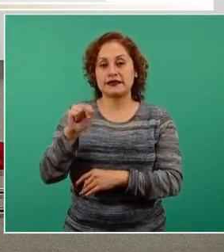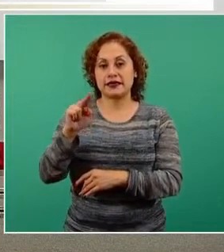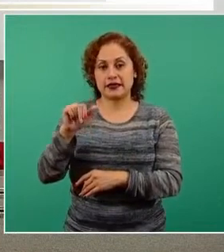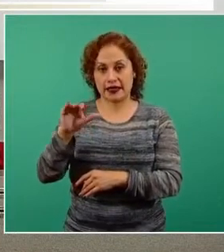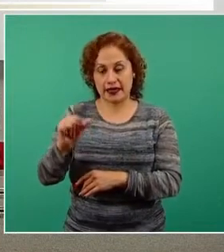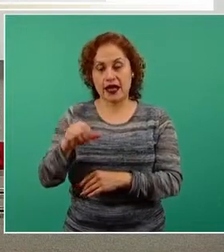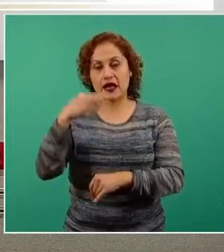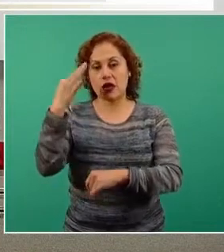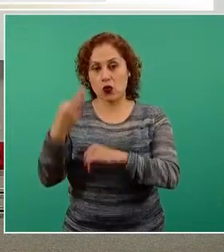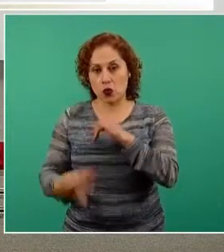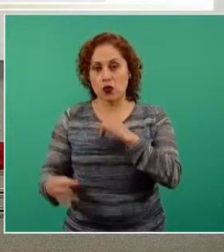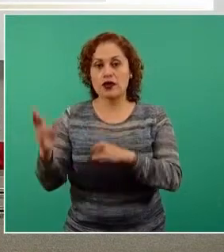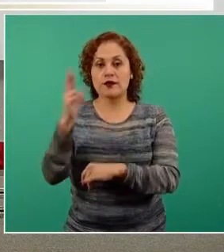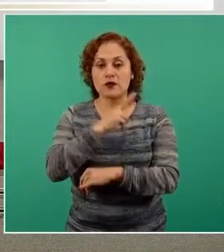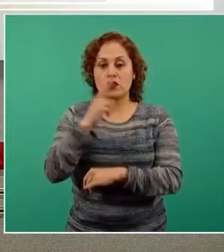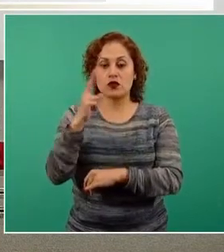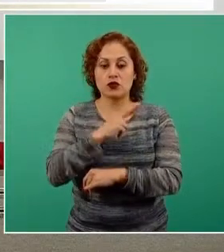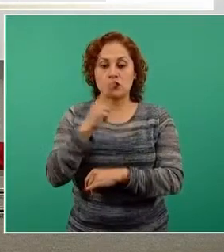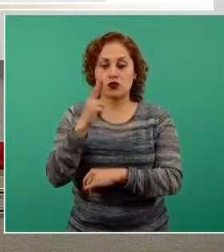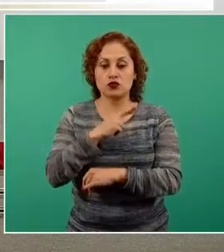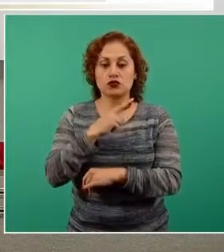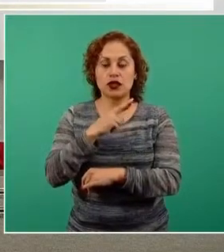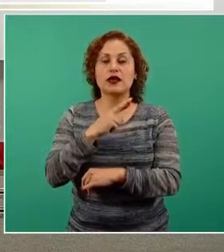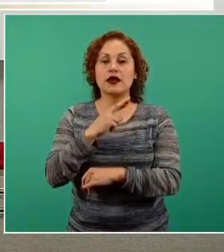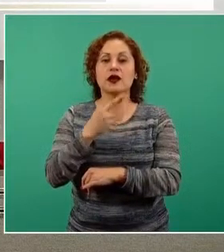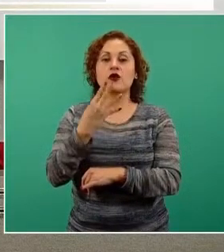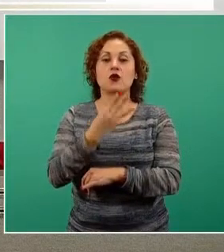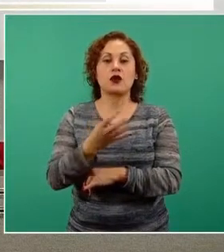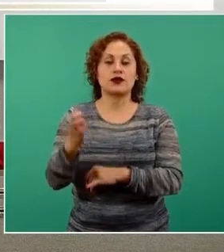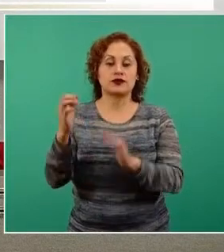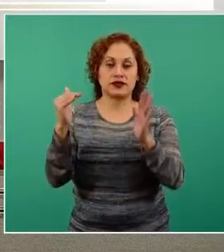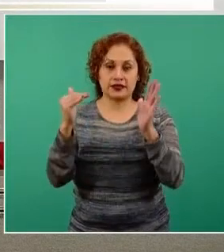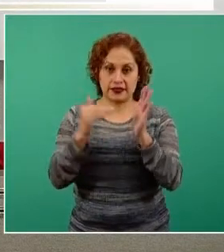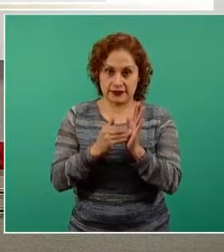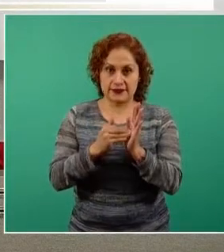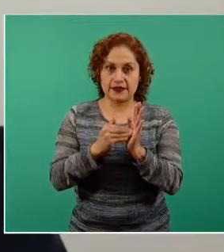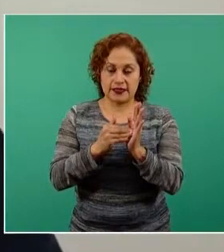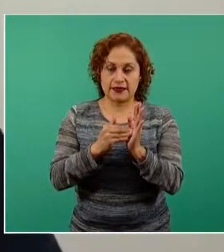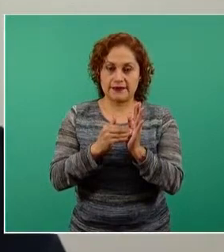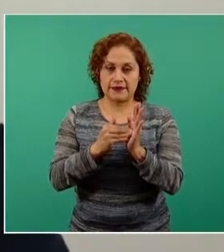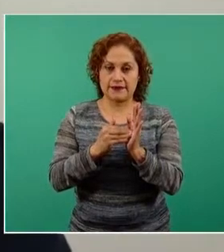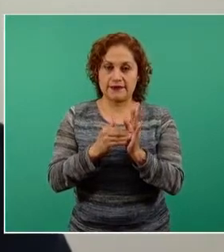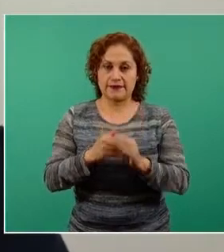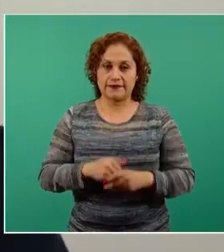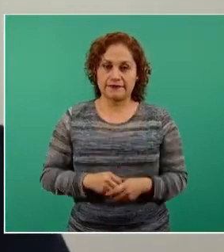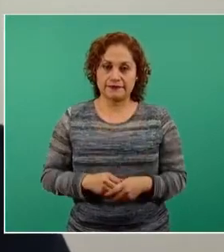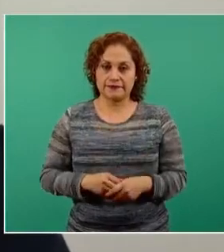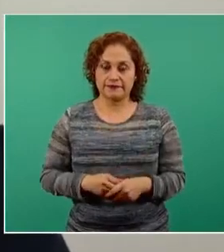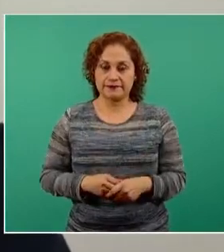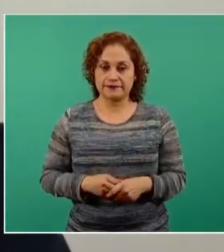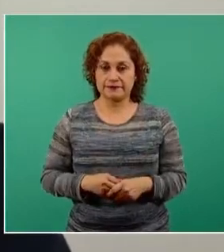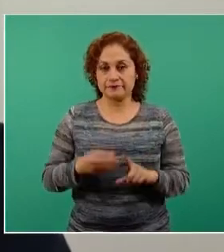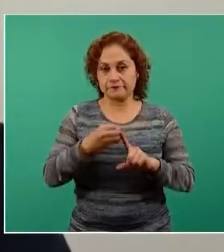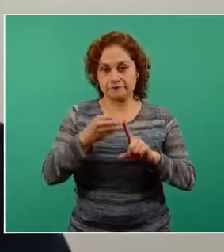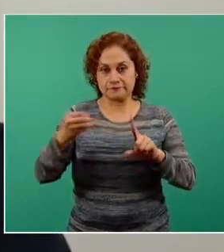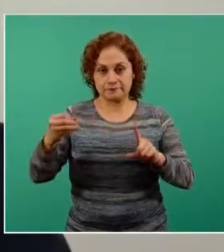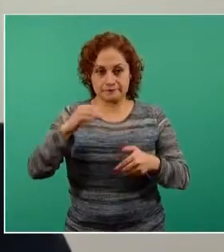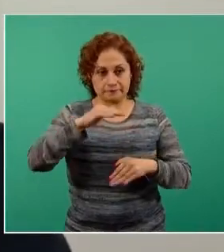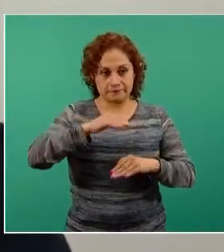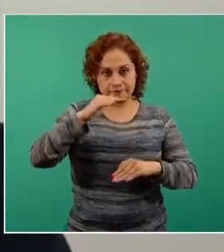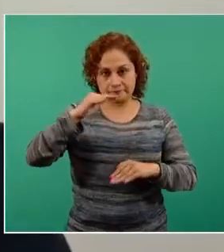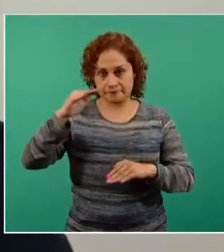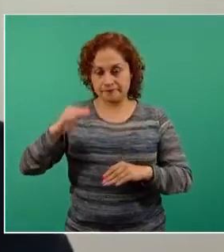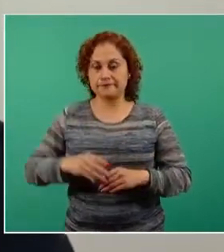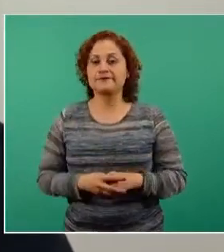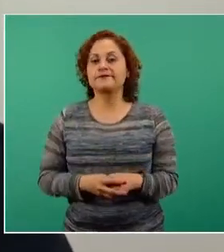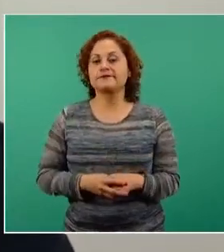finalmente Sputnik V con las 400,000 dosis que hasta el momento ya hemos recibido.